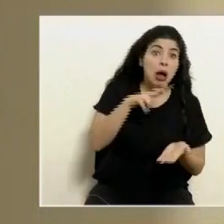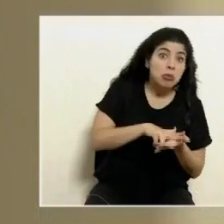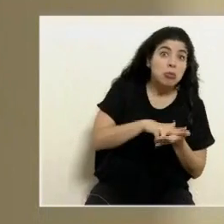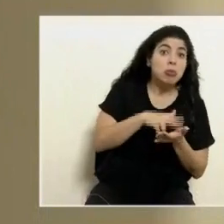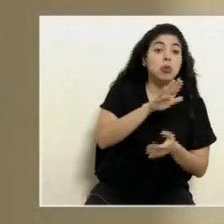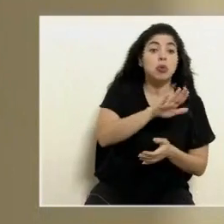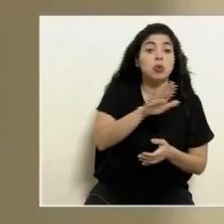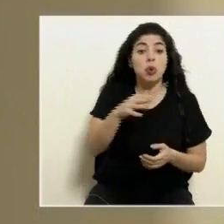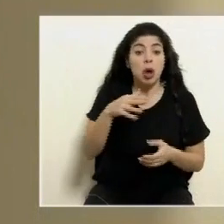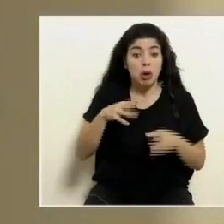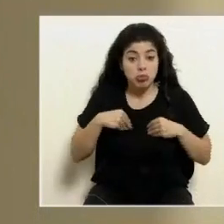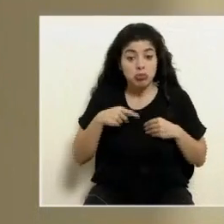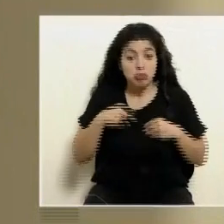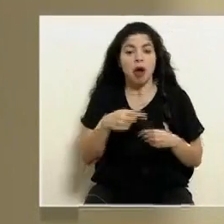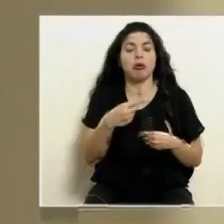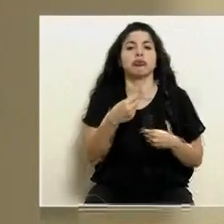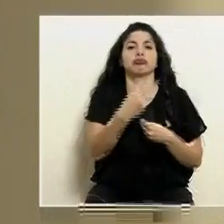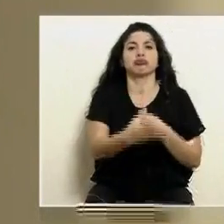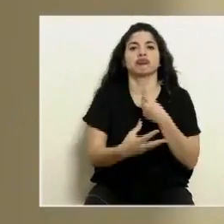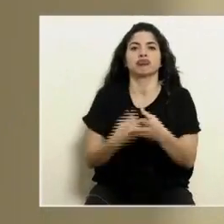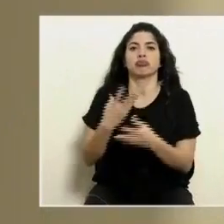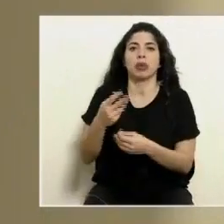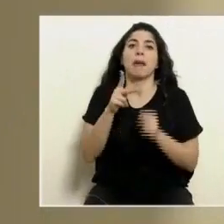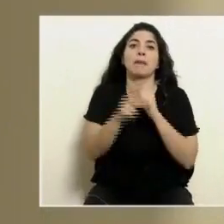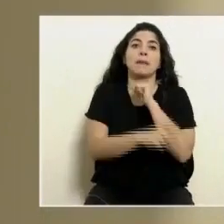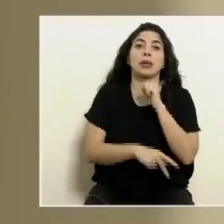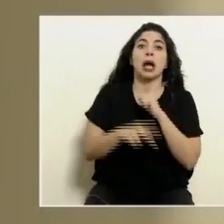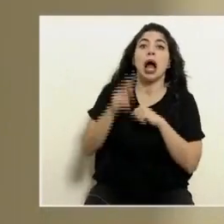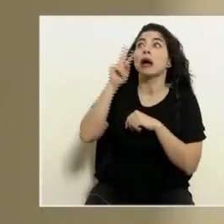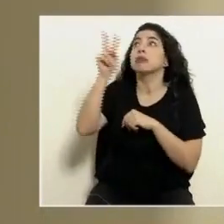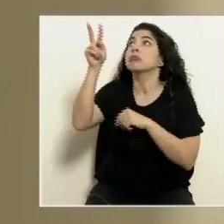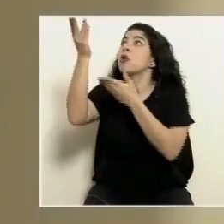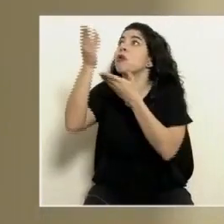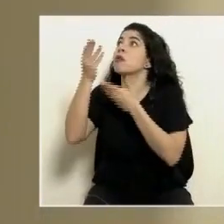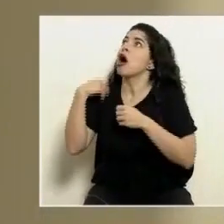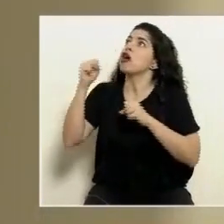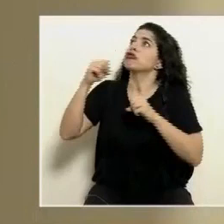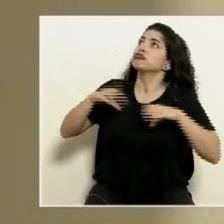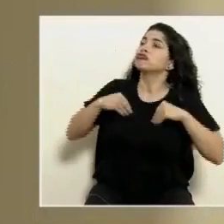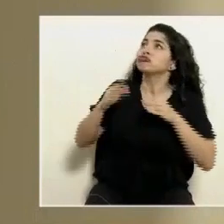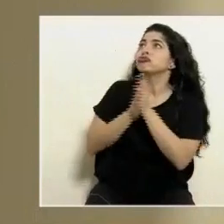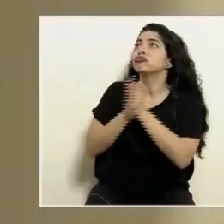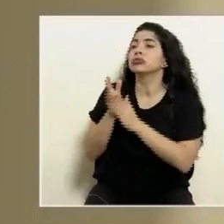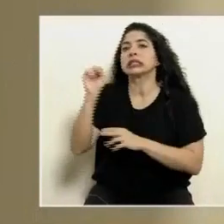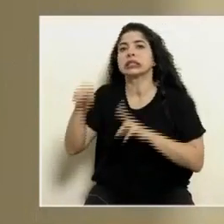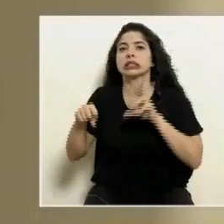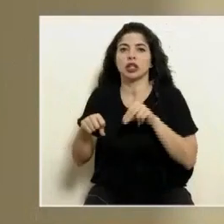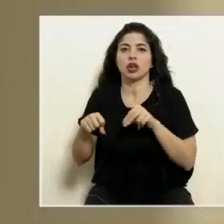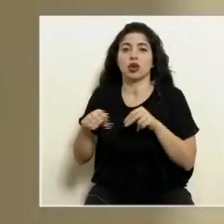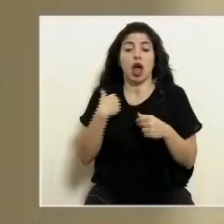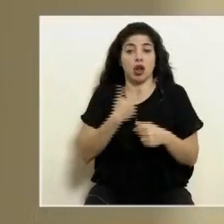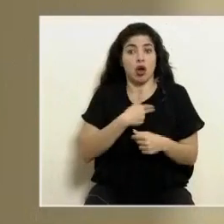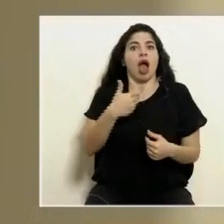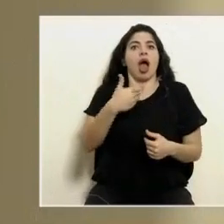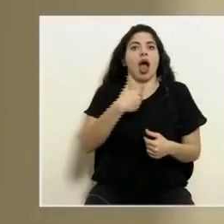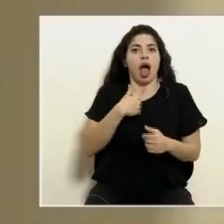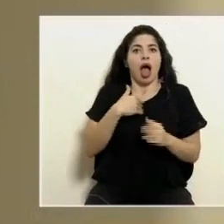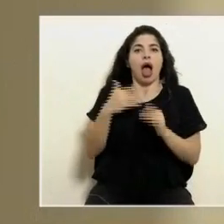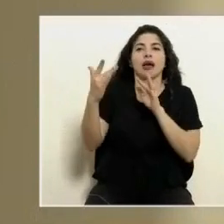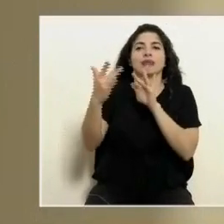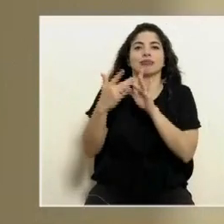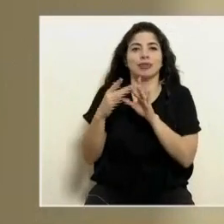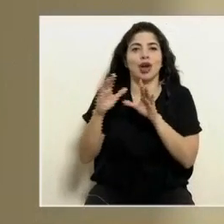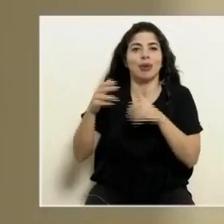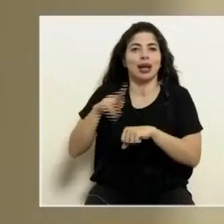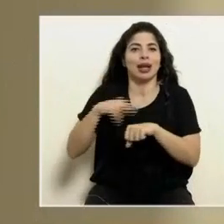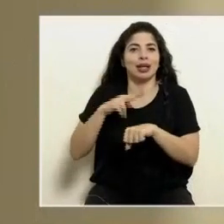sus autoridades regulatorias, el país decide aprovecharlo o no. Una coordinación estrecha que realizamos con la Comisión Nacional